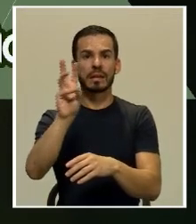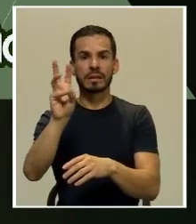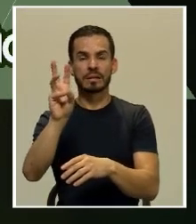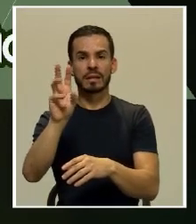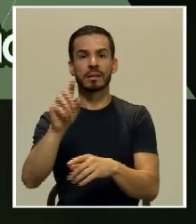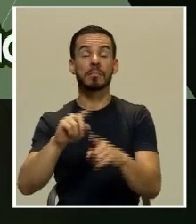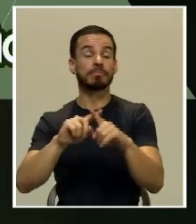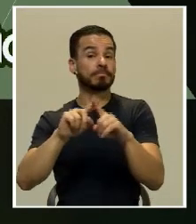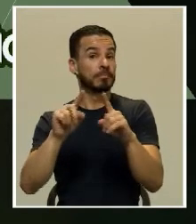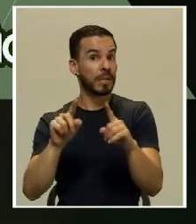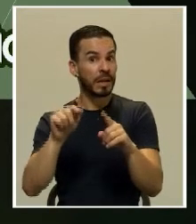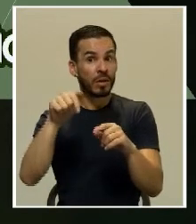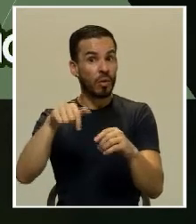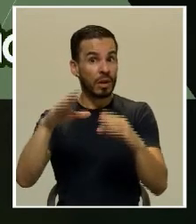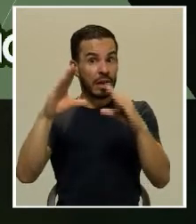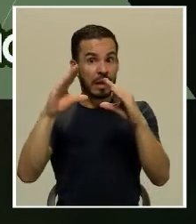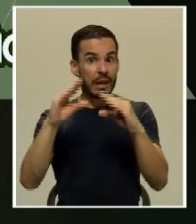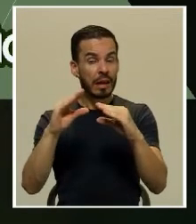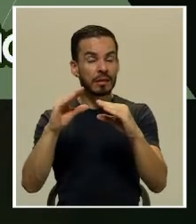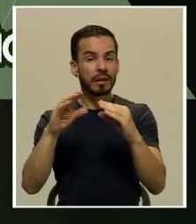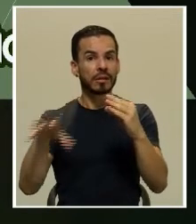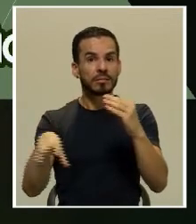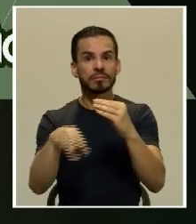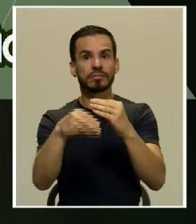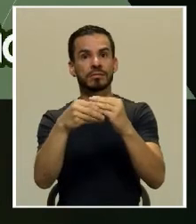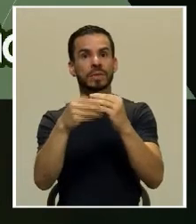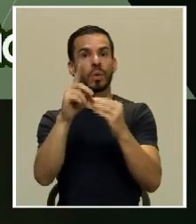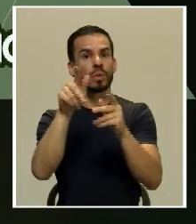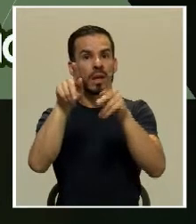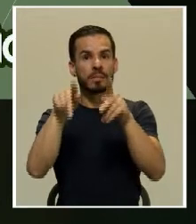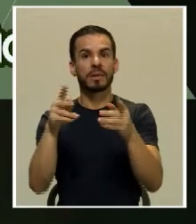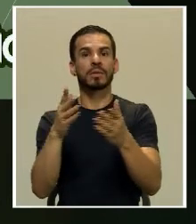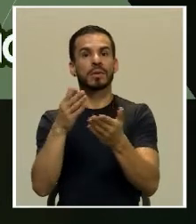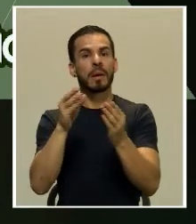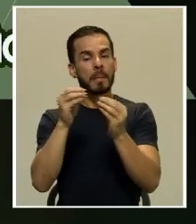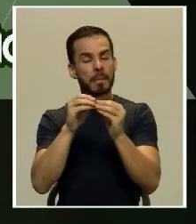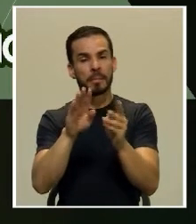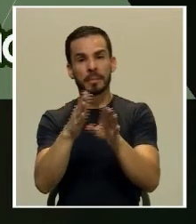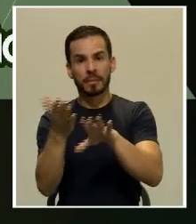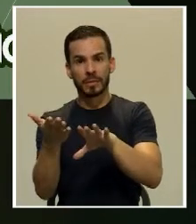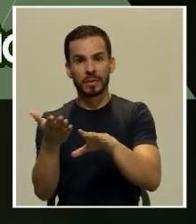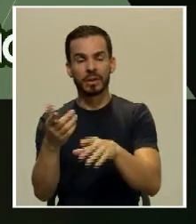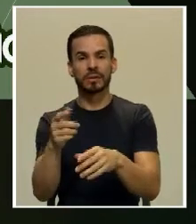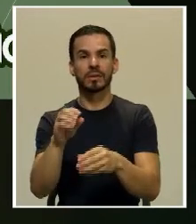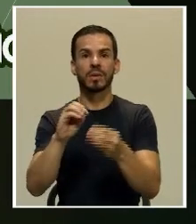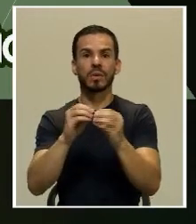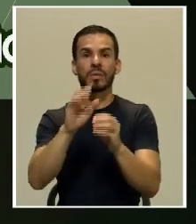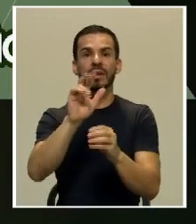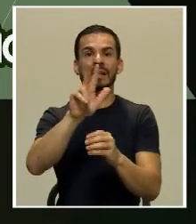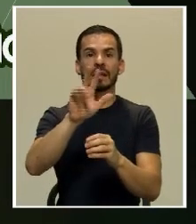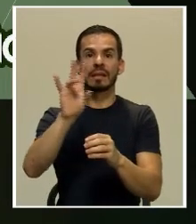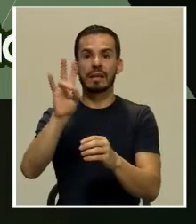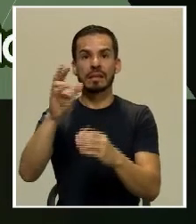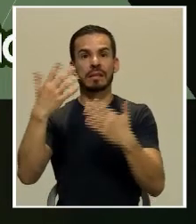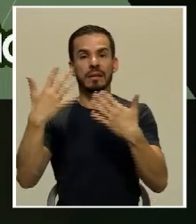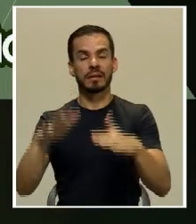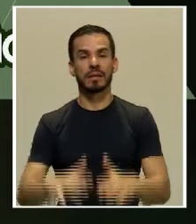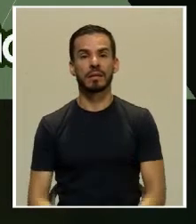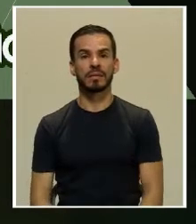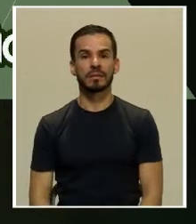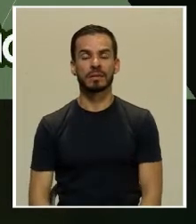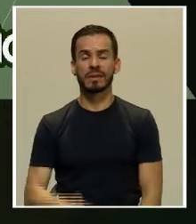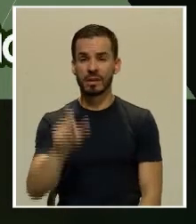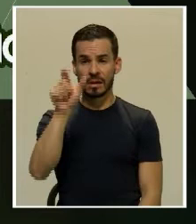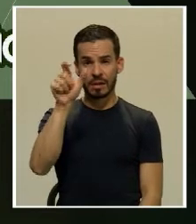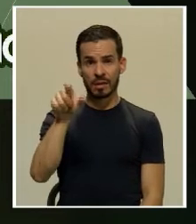36, pero esta tarde se sumó una nueva muerte el paciente número 37.